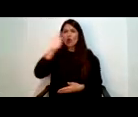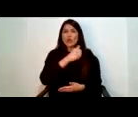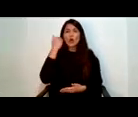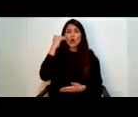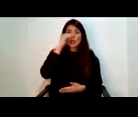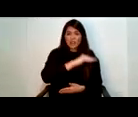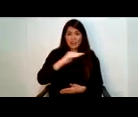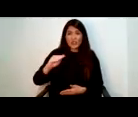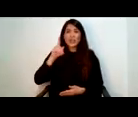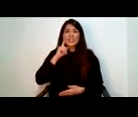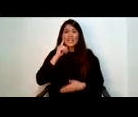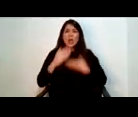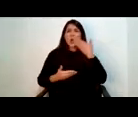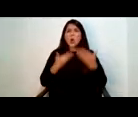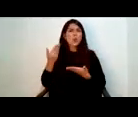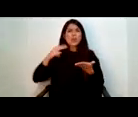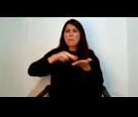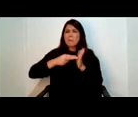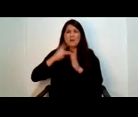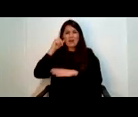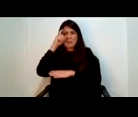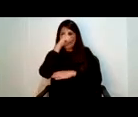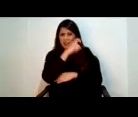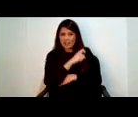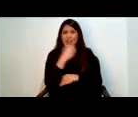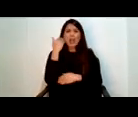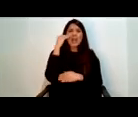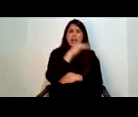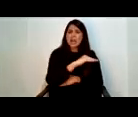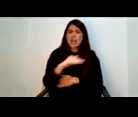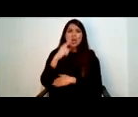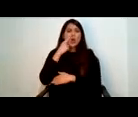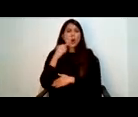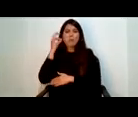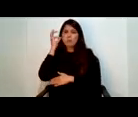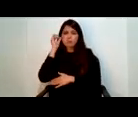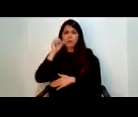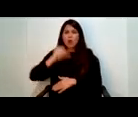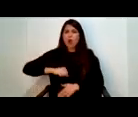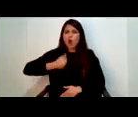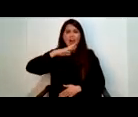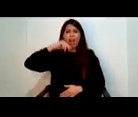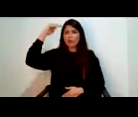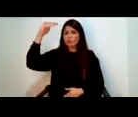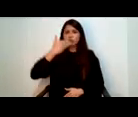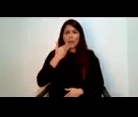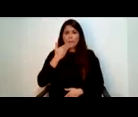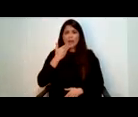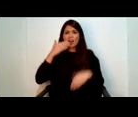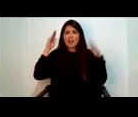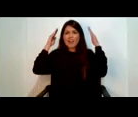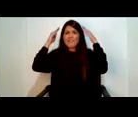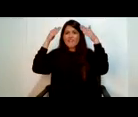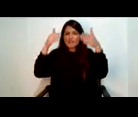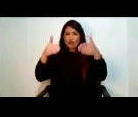una conducta problemática. Niños, niñas, adolescentes o adultos. El enfoque por el cual nos